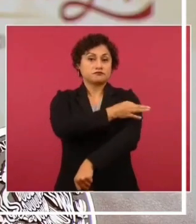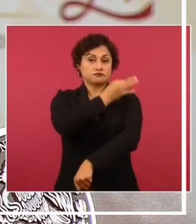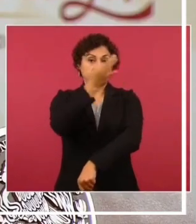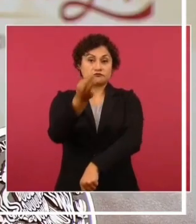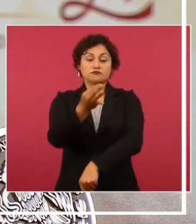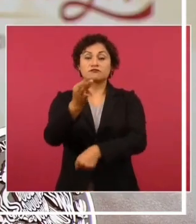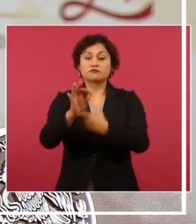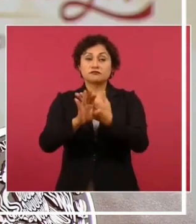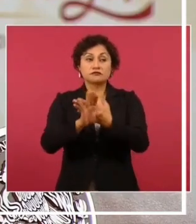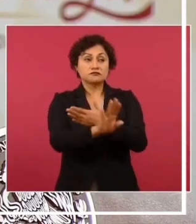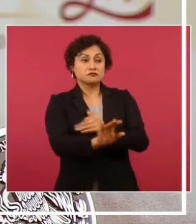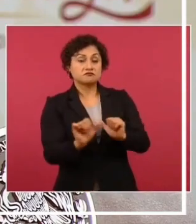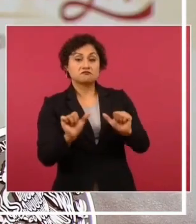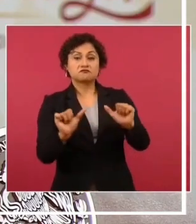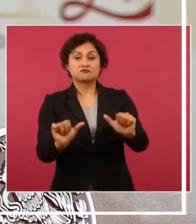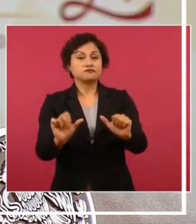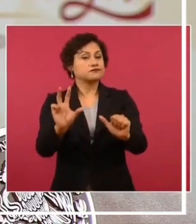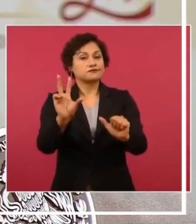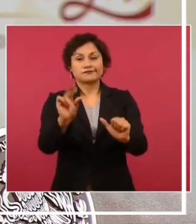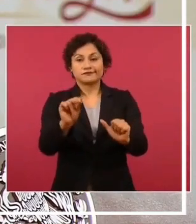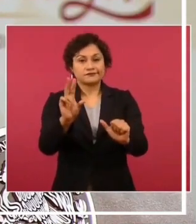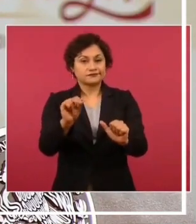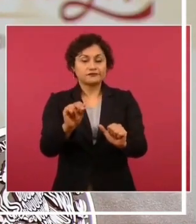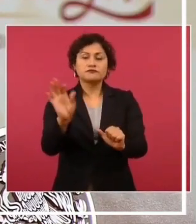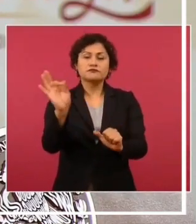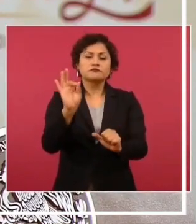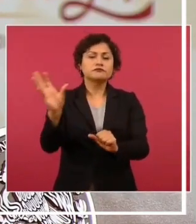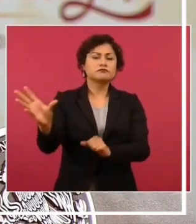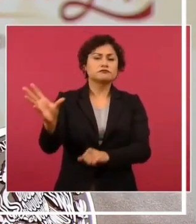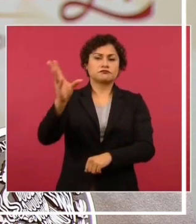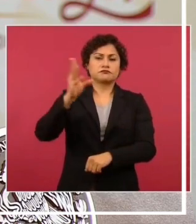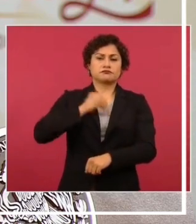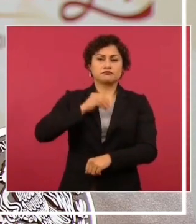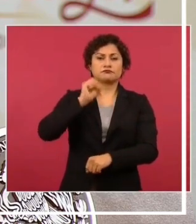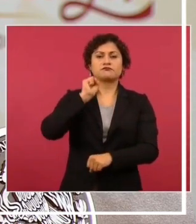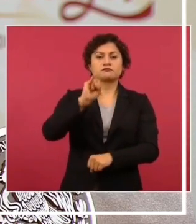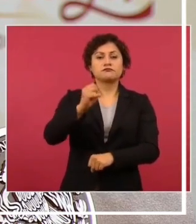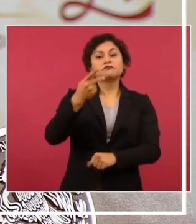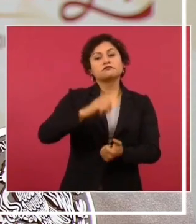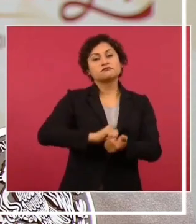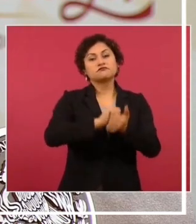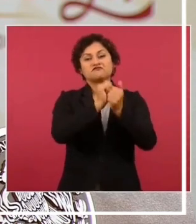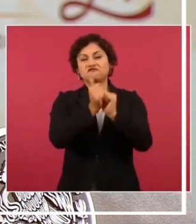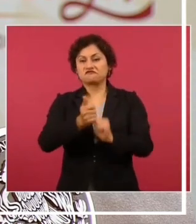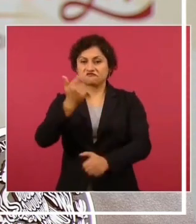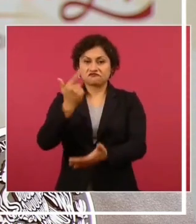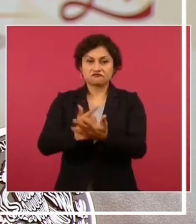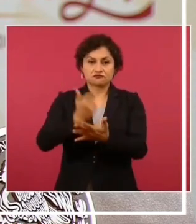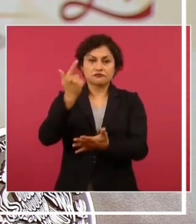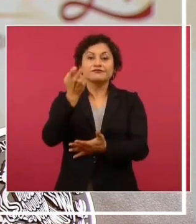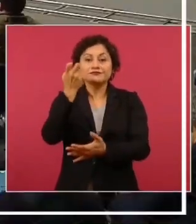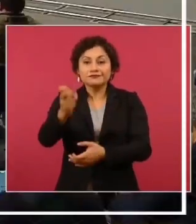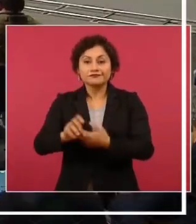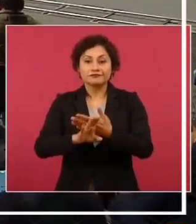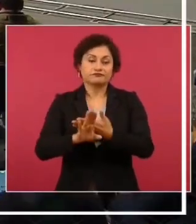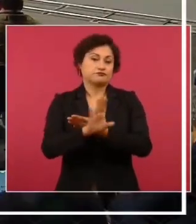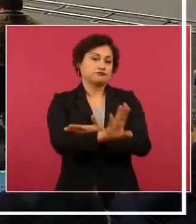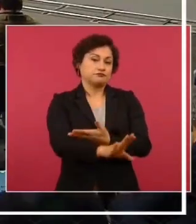la infección, lo que hace es proteger contra el riesgo de complicaciones y de muerte. Y este riesgo